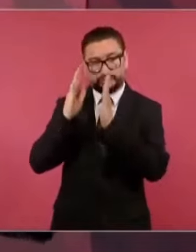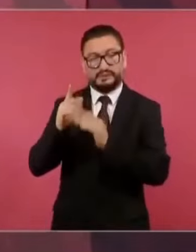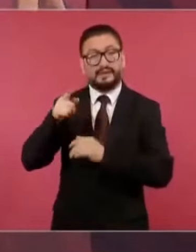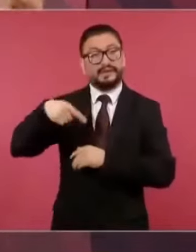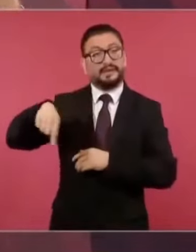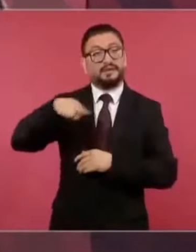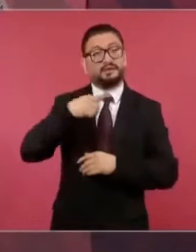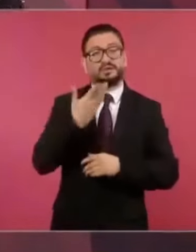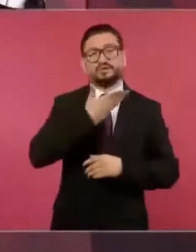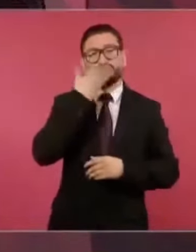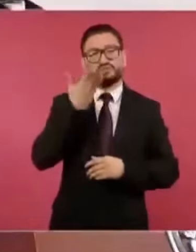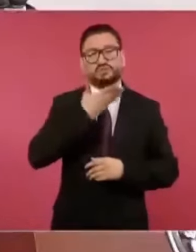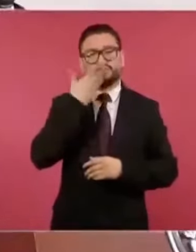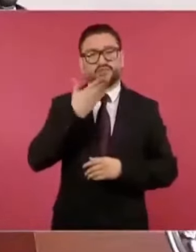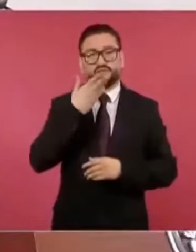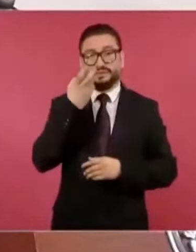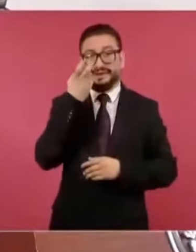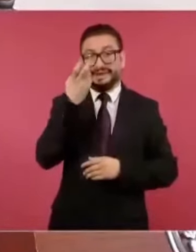utiliza mucho esto.